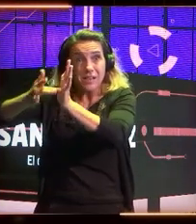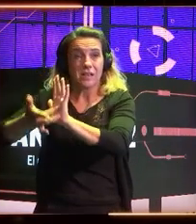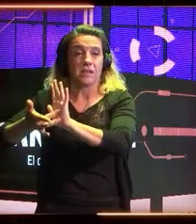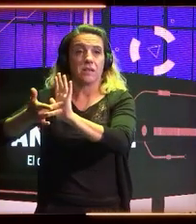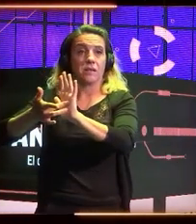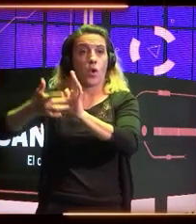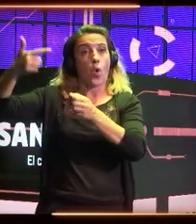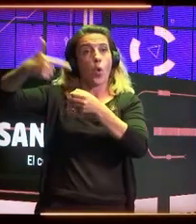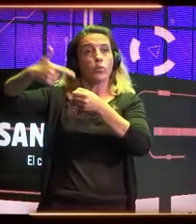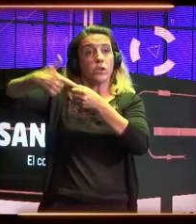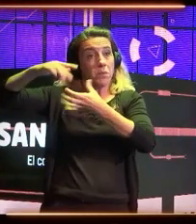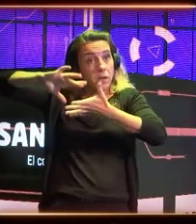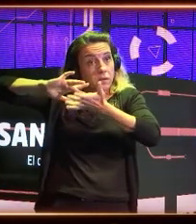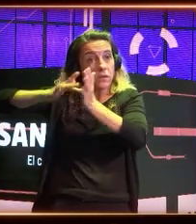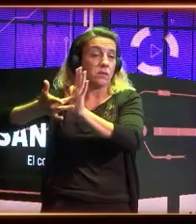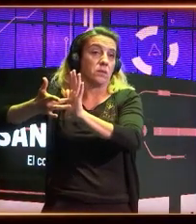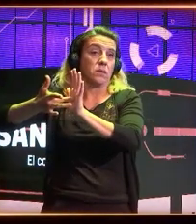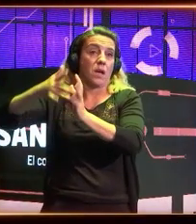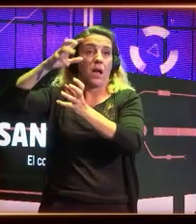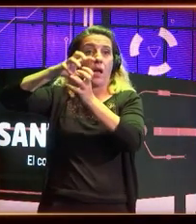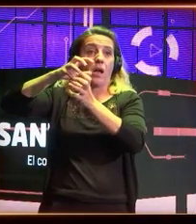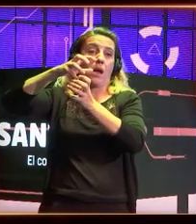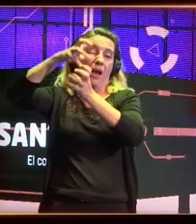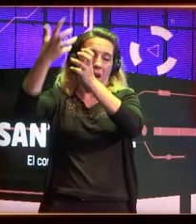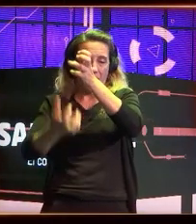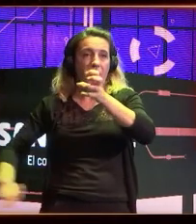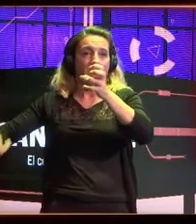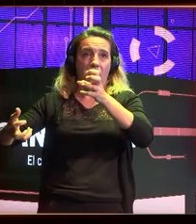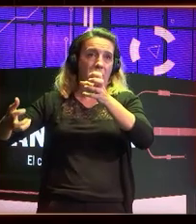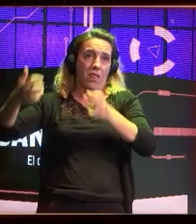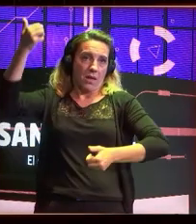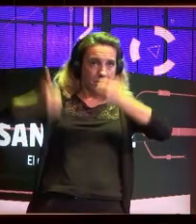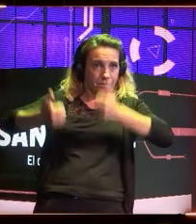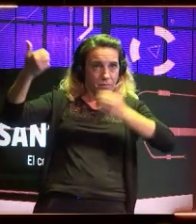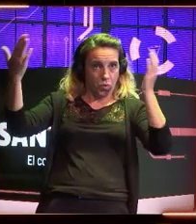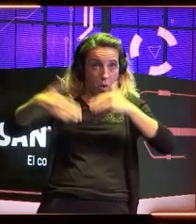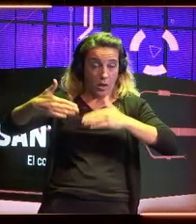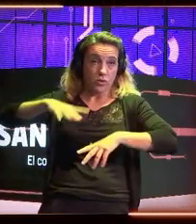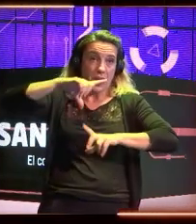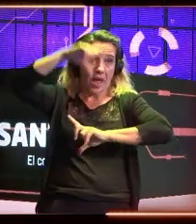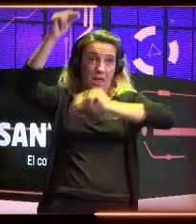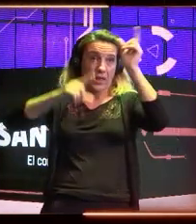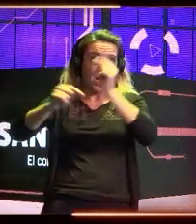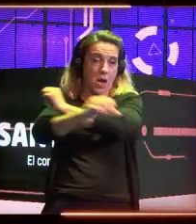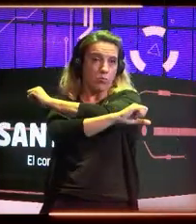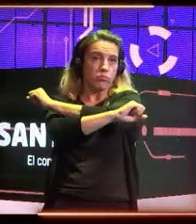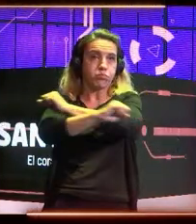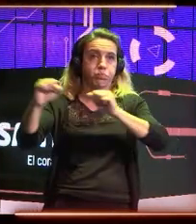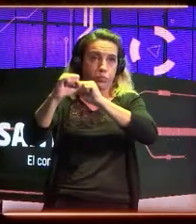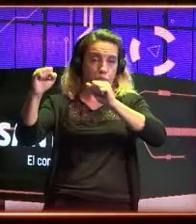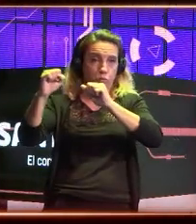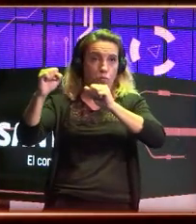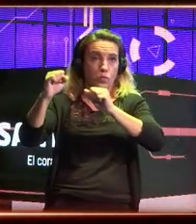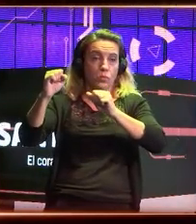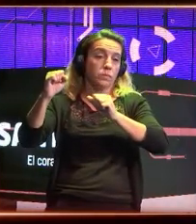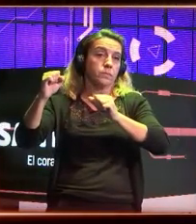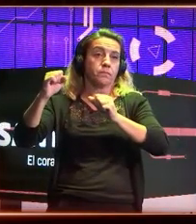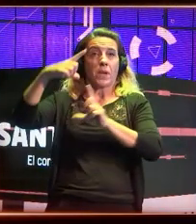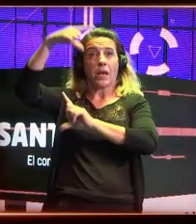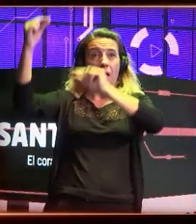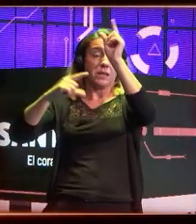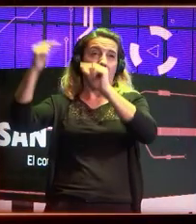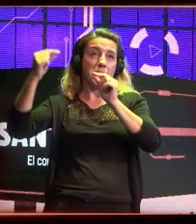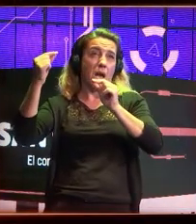nuclear la gravedad ya no tiene ningún tipo de rival y la estrella colapsa cuando la estrella es algo así como unas ocho veces la masa